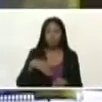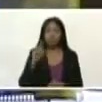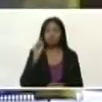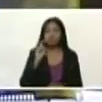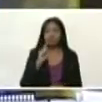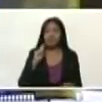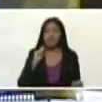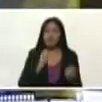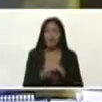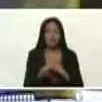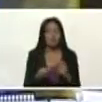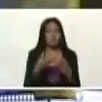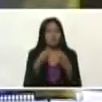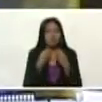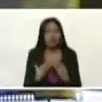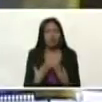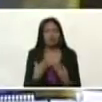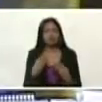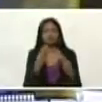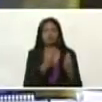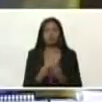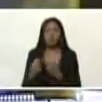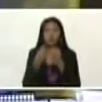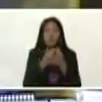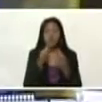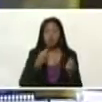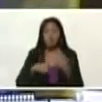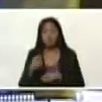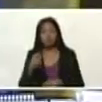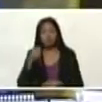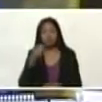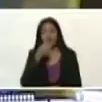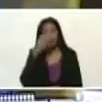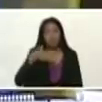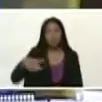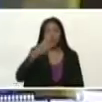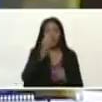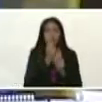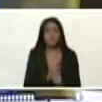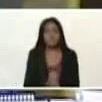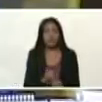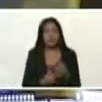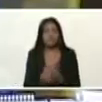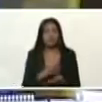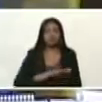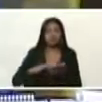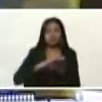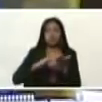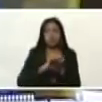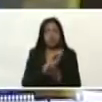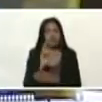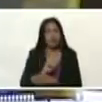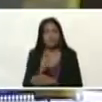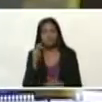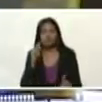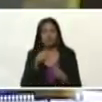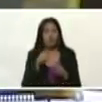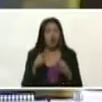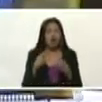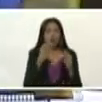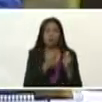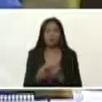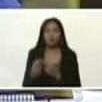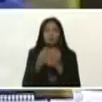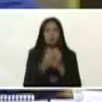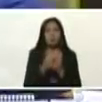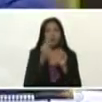grandes cambios en el comercio y en la economía. El pueblo espera grandes cambios, grandes rectificaciones, un nuevo rumbo en la economía.